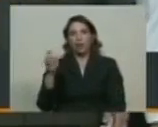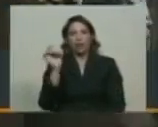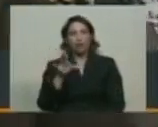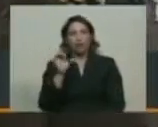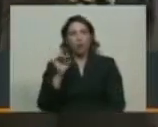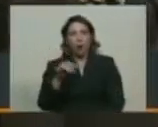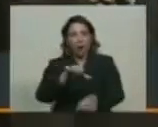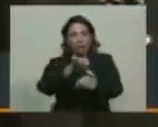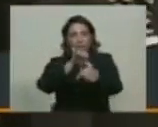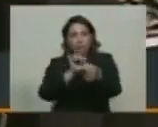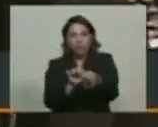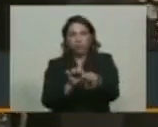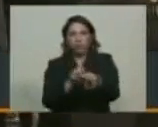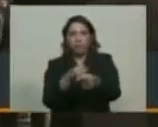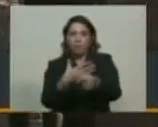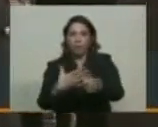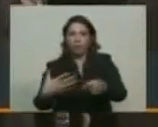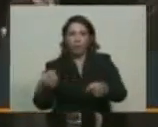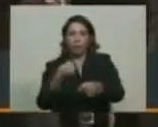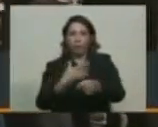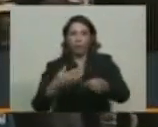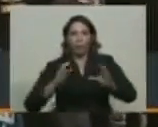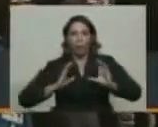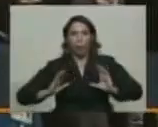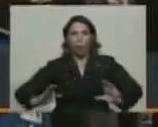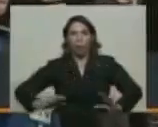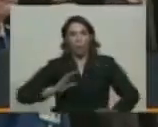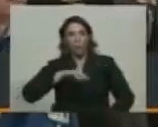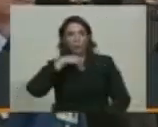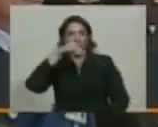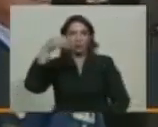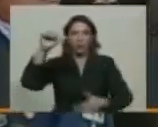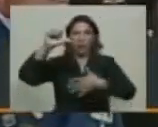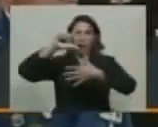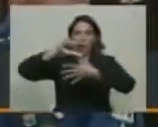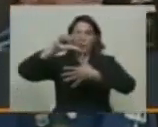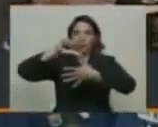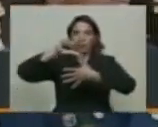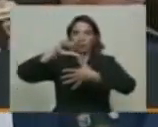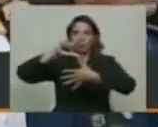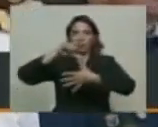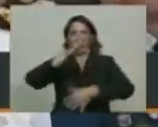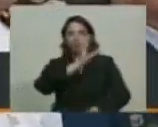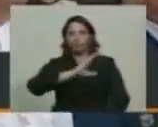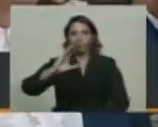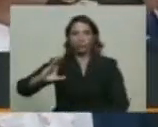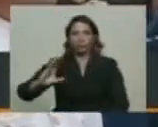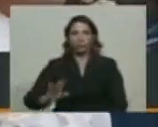en el cuerpo espiritual de América Latina y el Caribe.